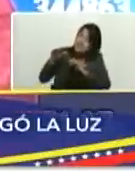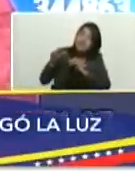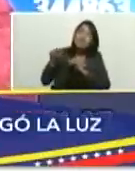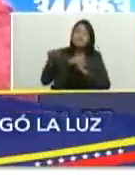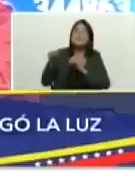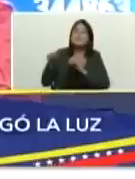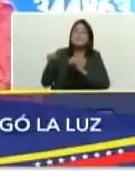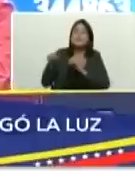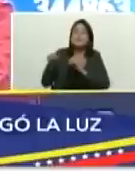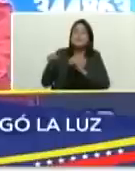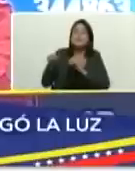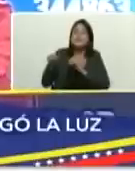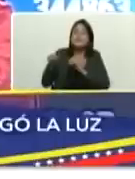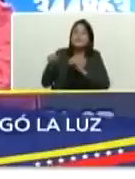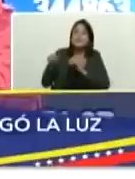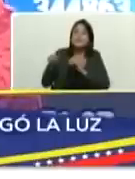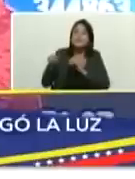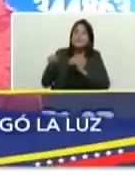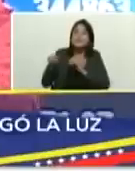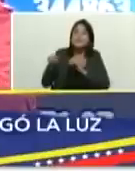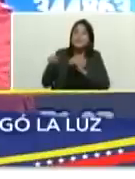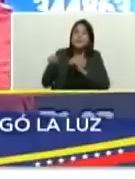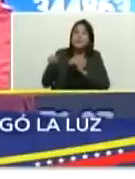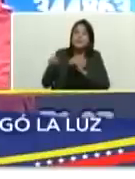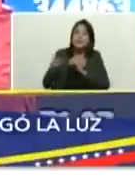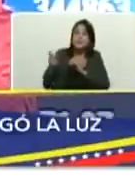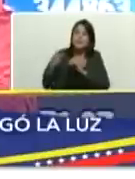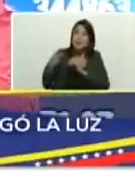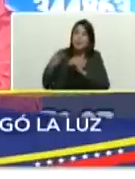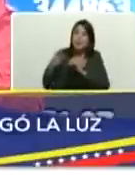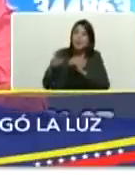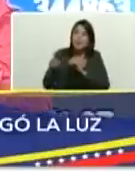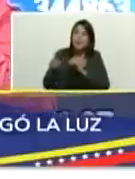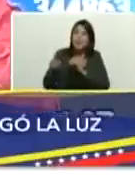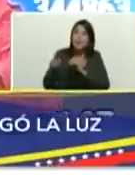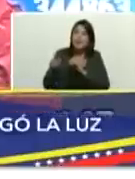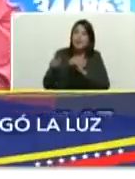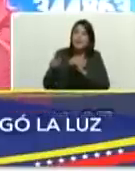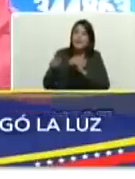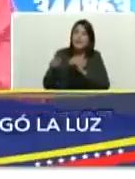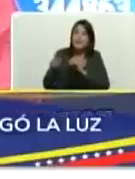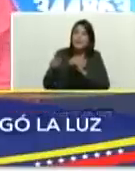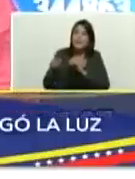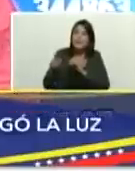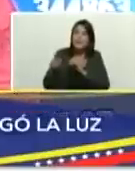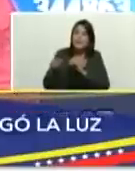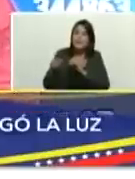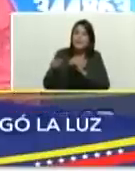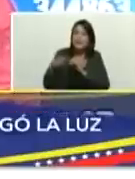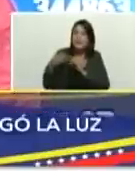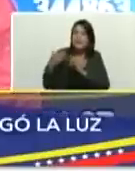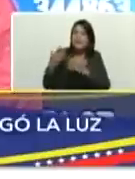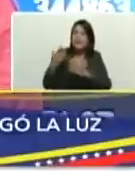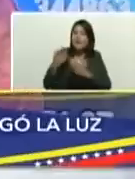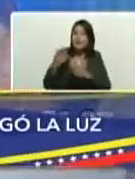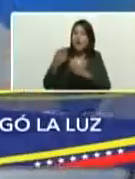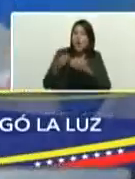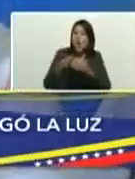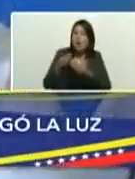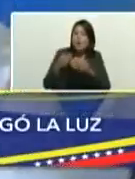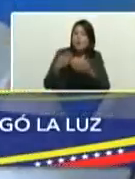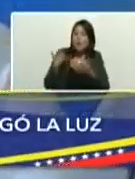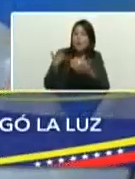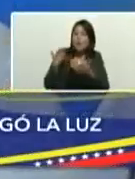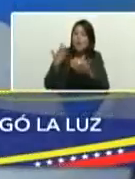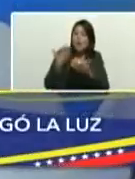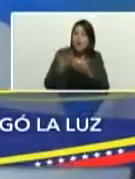En estos días nos dio por caracterizar los periodos de estos 30 y pico de años. Ricardo Menéndez